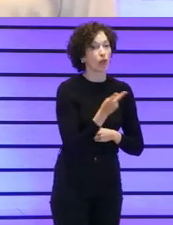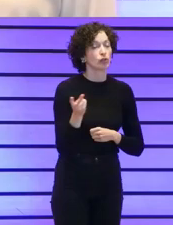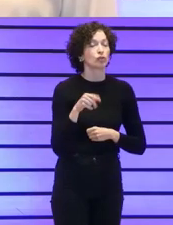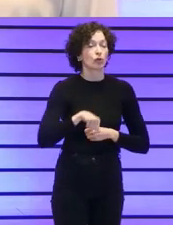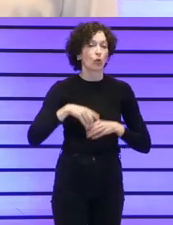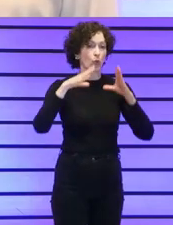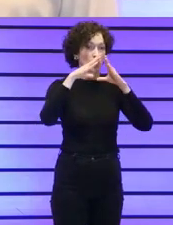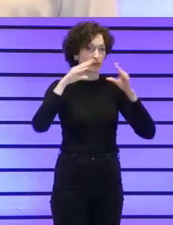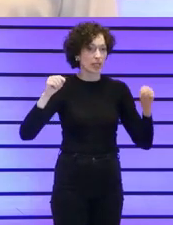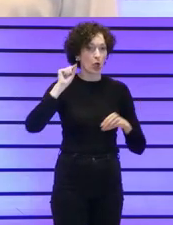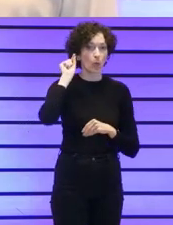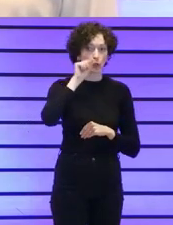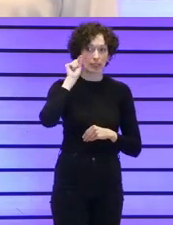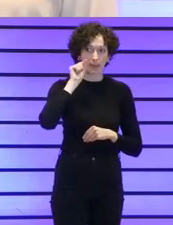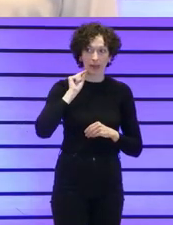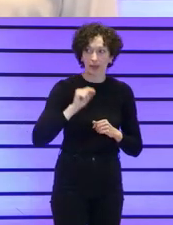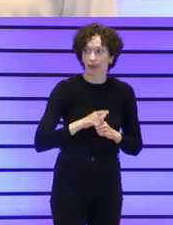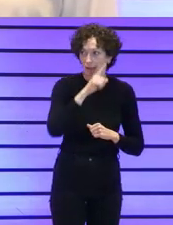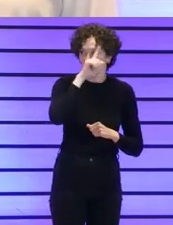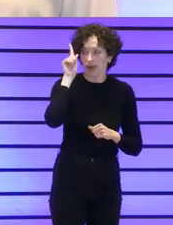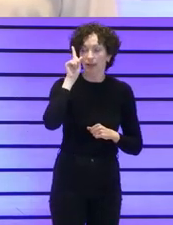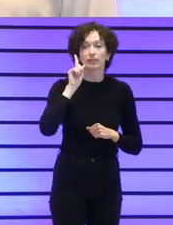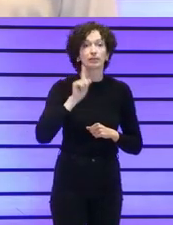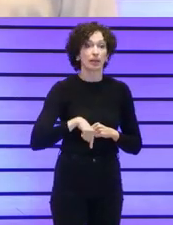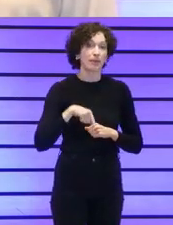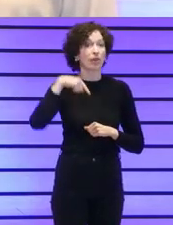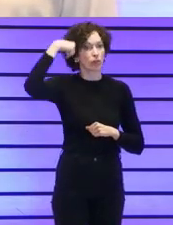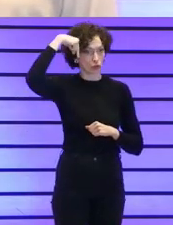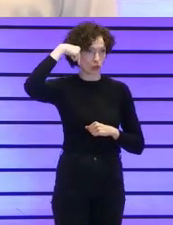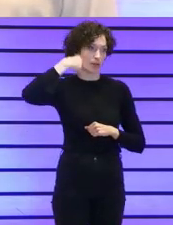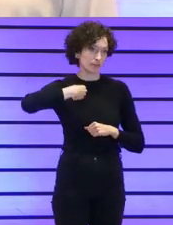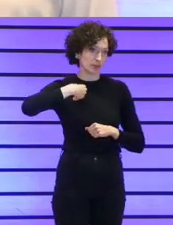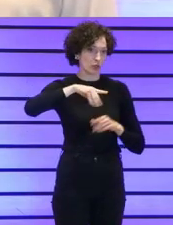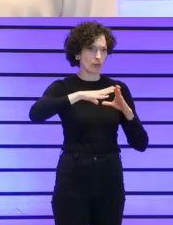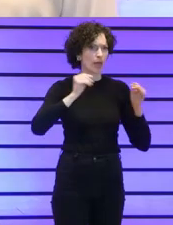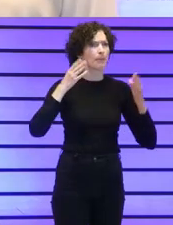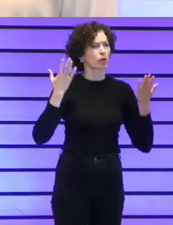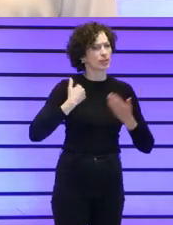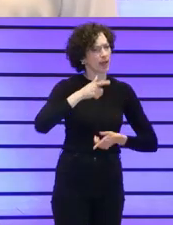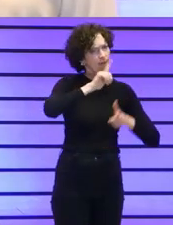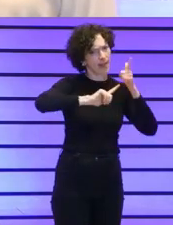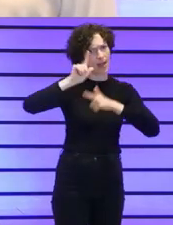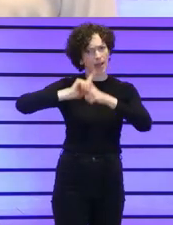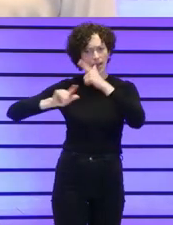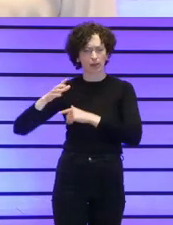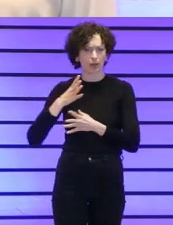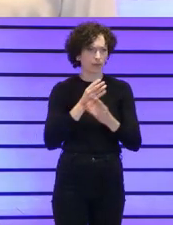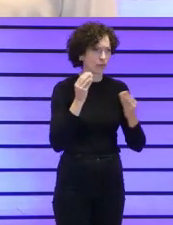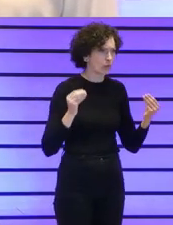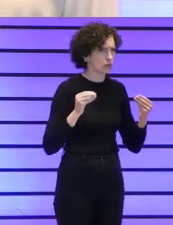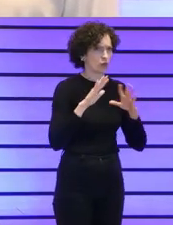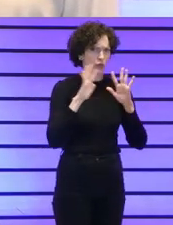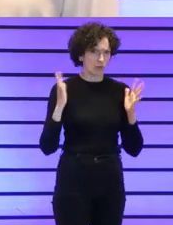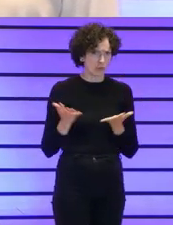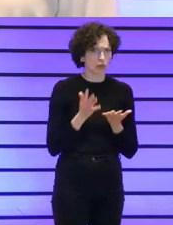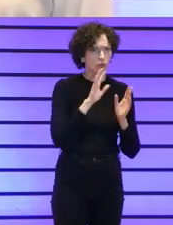Complutense de Madrid, y doctora también por esta universidad. Pero ella es una persona viajada, ¿eh? Ha ido a muchos sitios del mundo